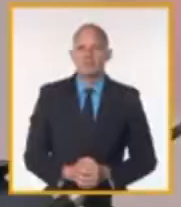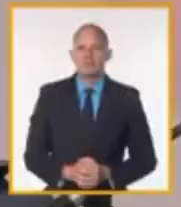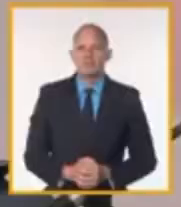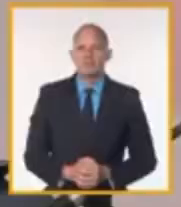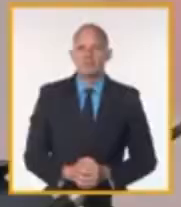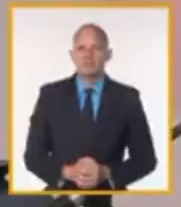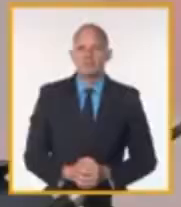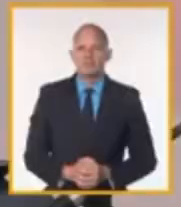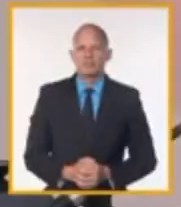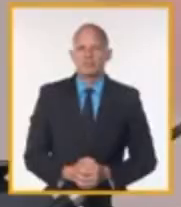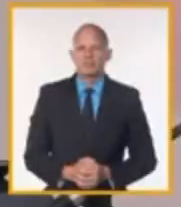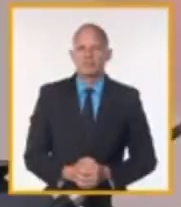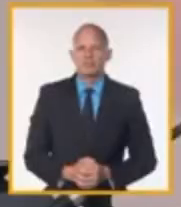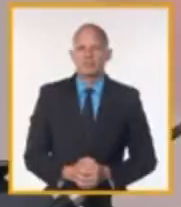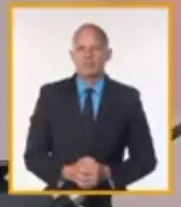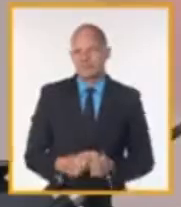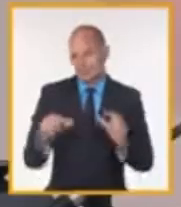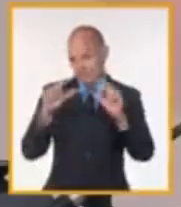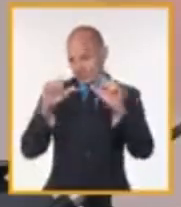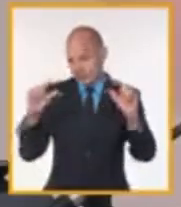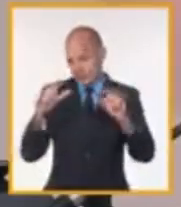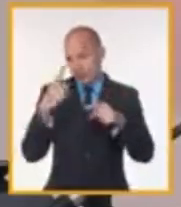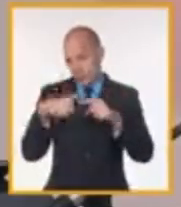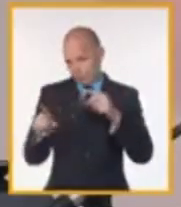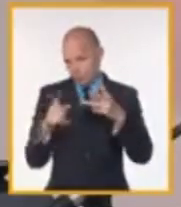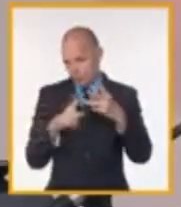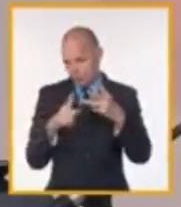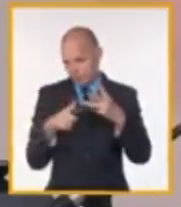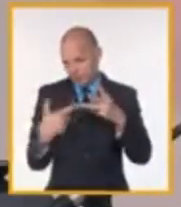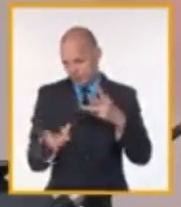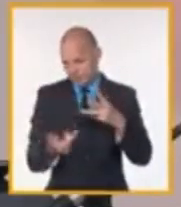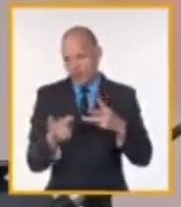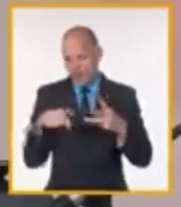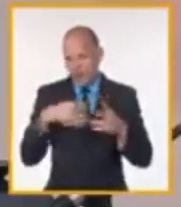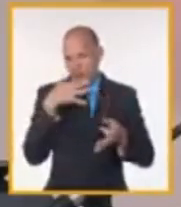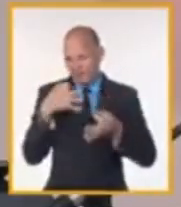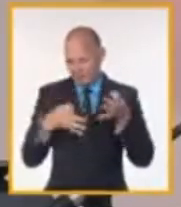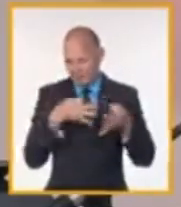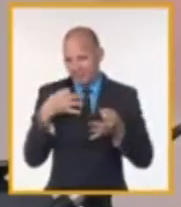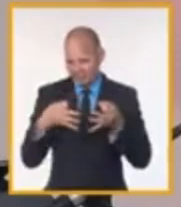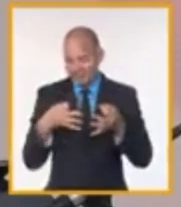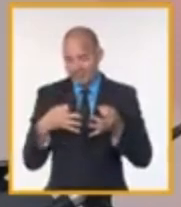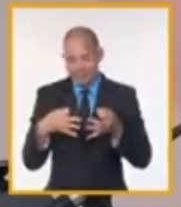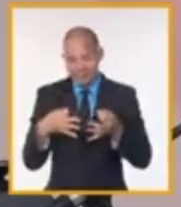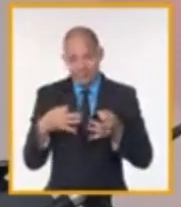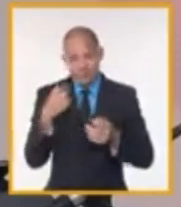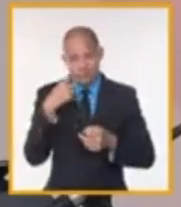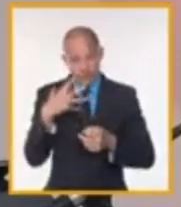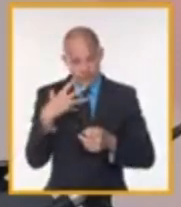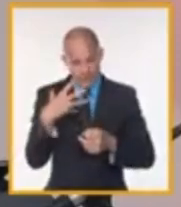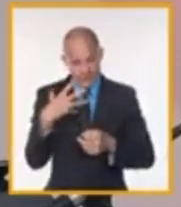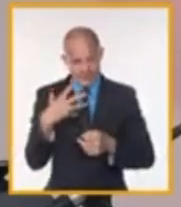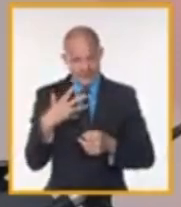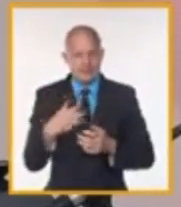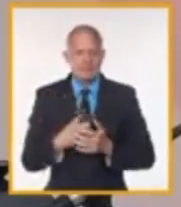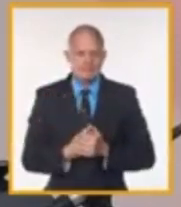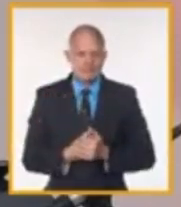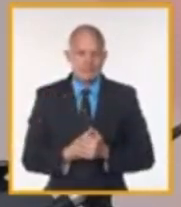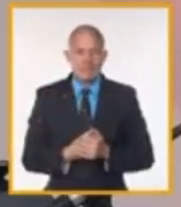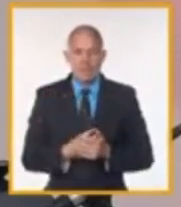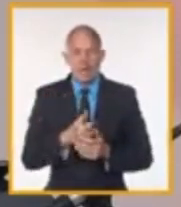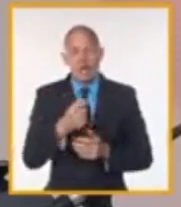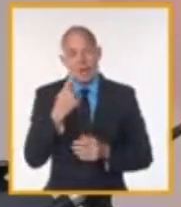y otro tema que no puede faltar creo que en este análisis porque va a tener un impacto tremendo eh Leonel ha sido